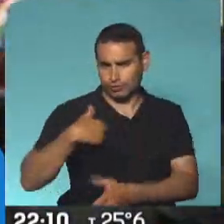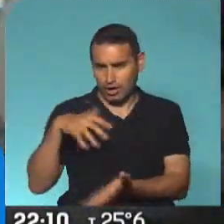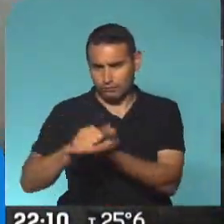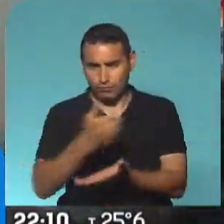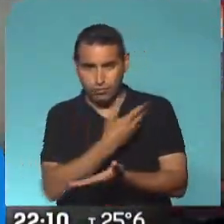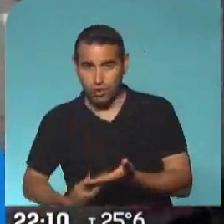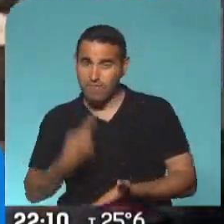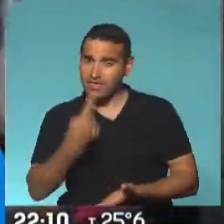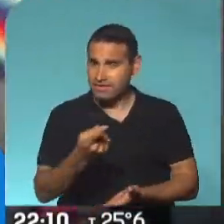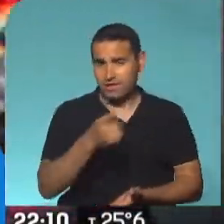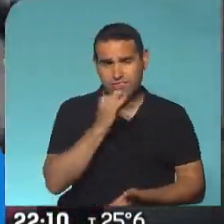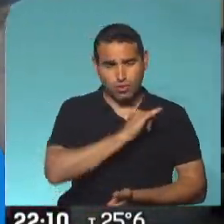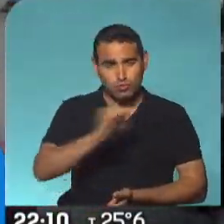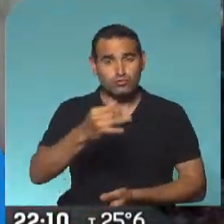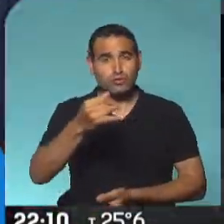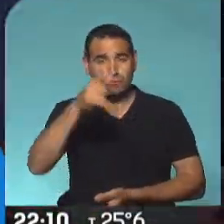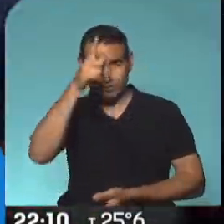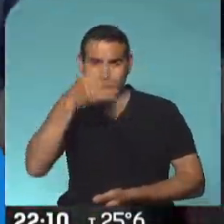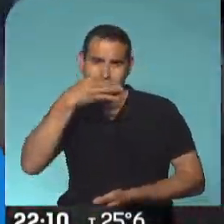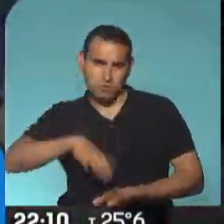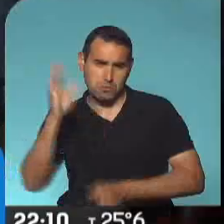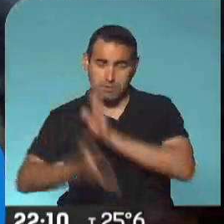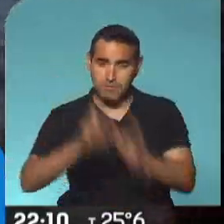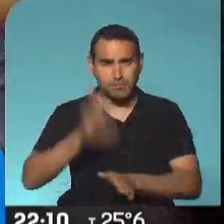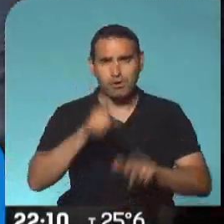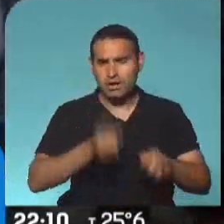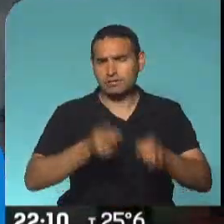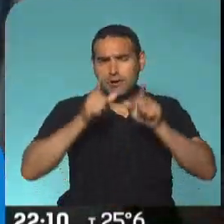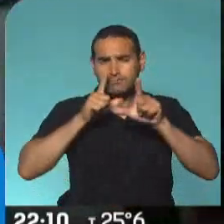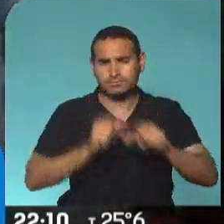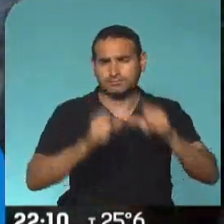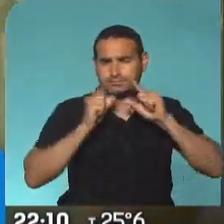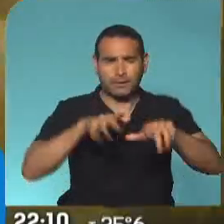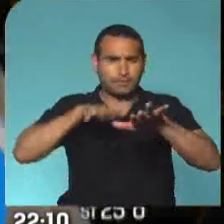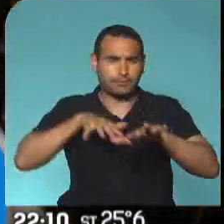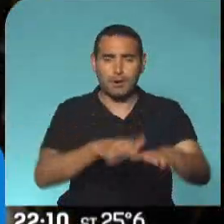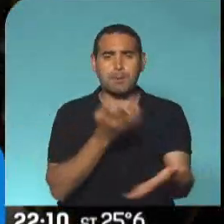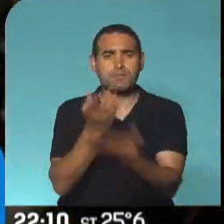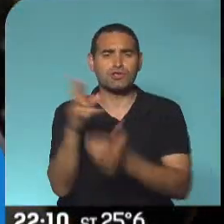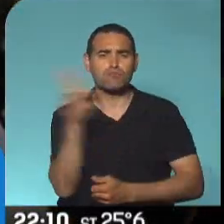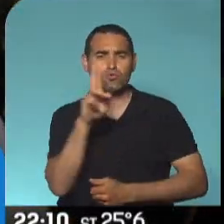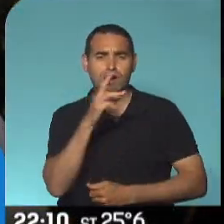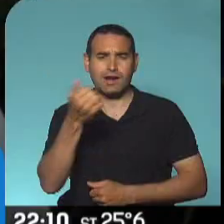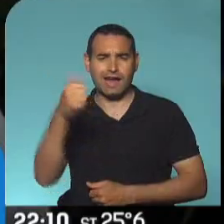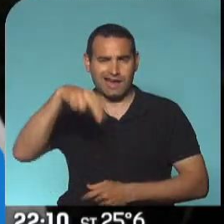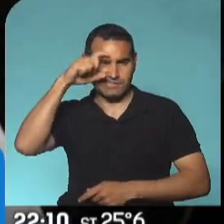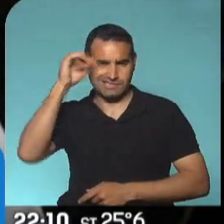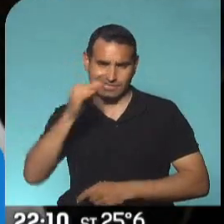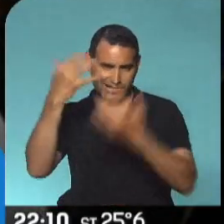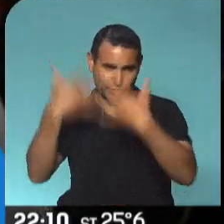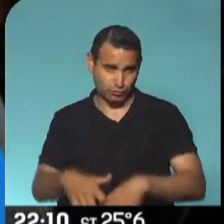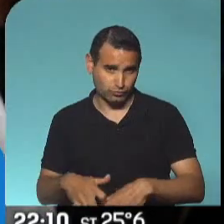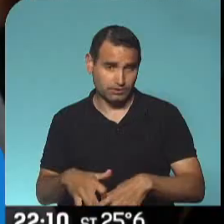denuncian represión policial y sostienen la presión en las calles, pidiendo la renuncia de Áñez. Pedimos la renuncia de la